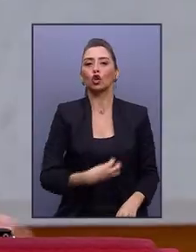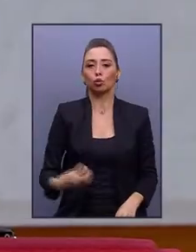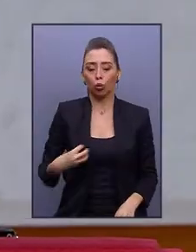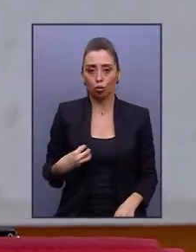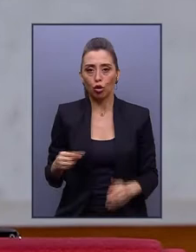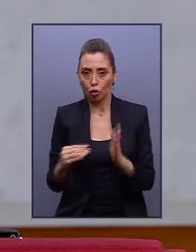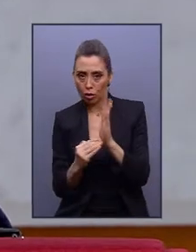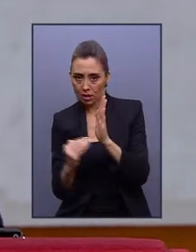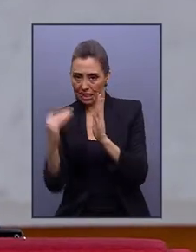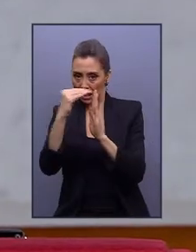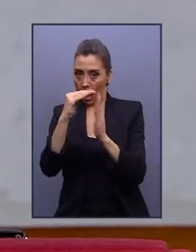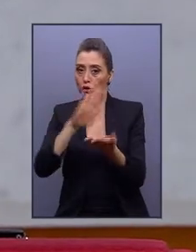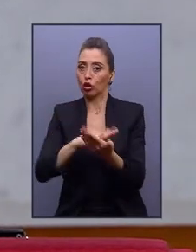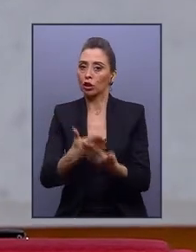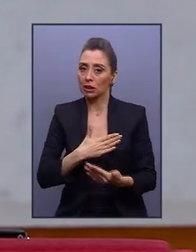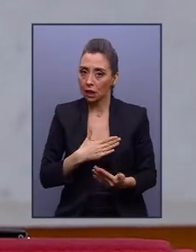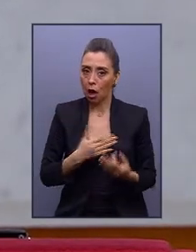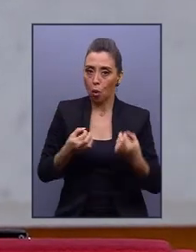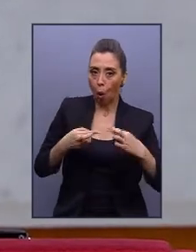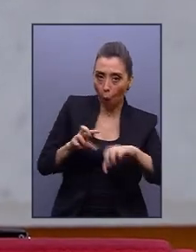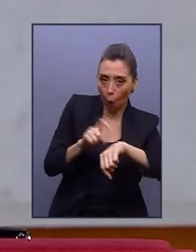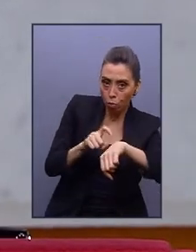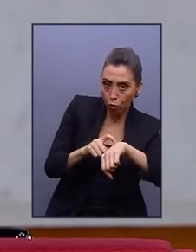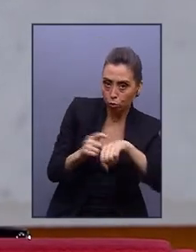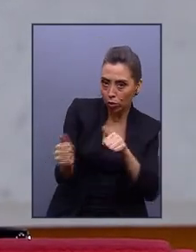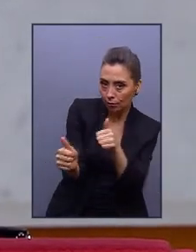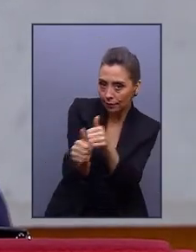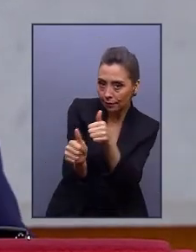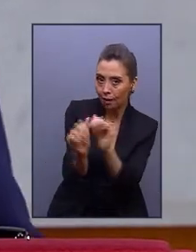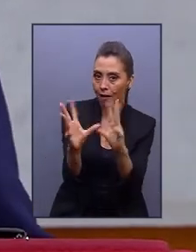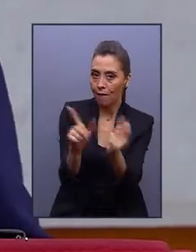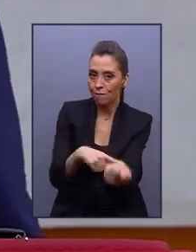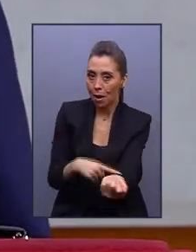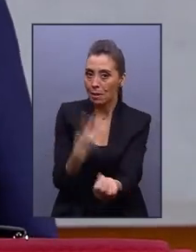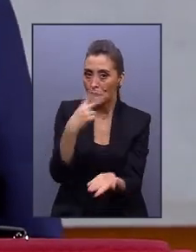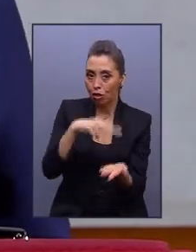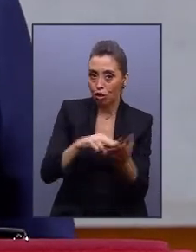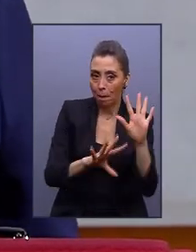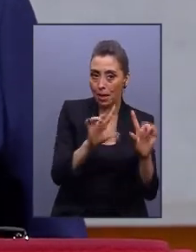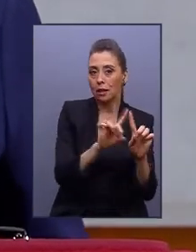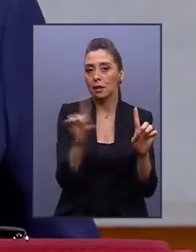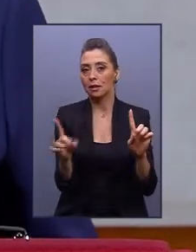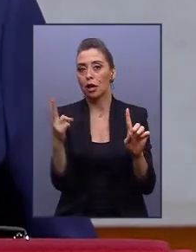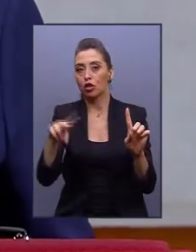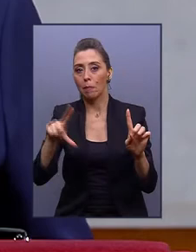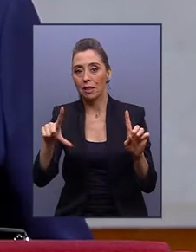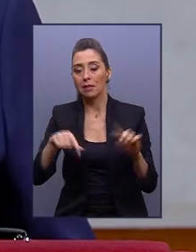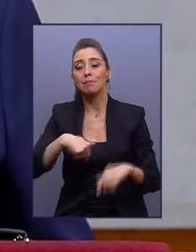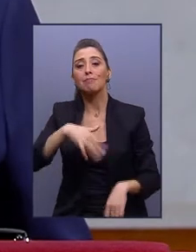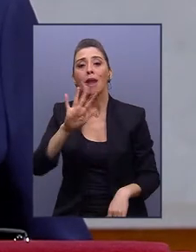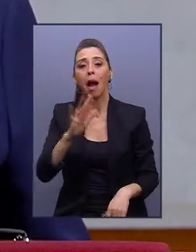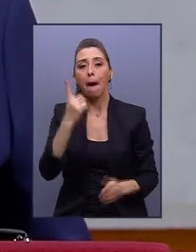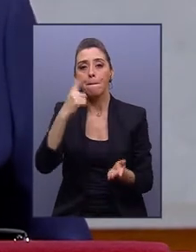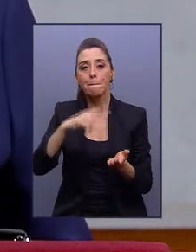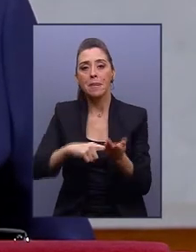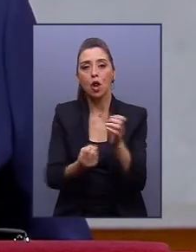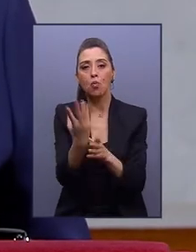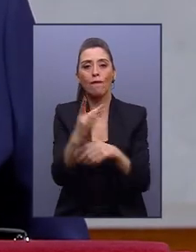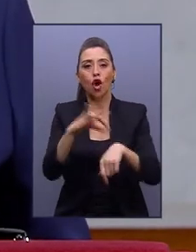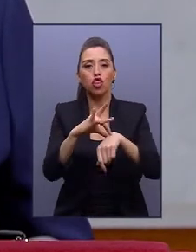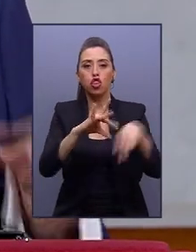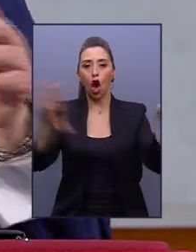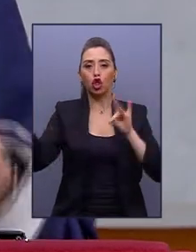gran salto en salud oportuna y cercana a la familia. Entre el 2015 y el 2017, más de 1,000 nuevos